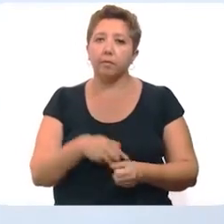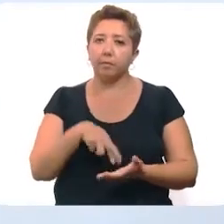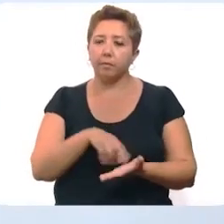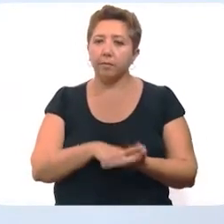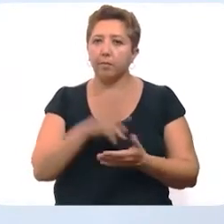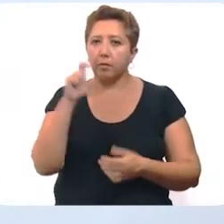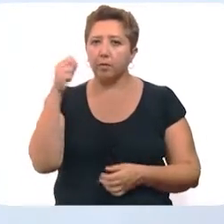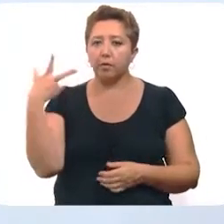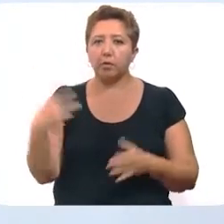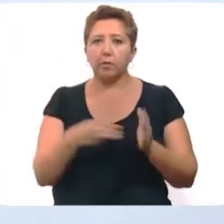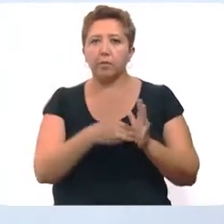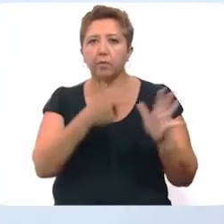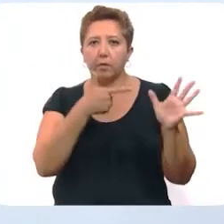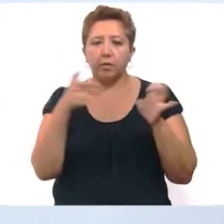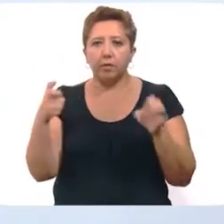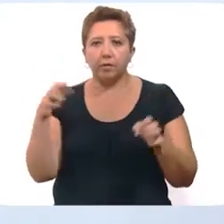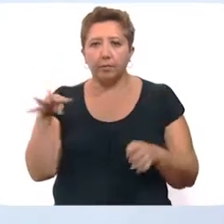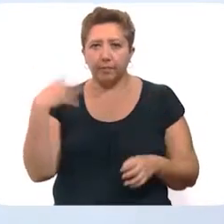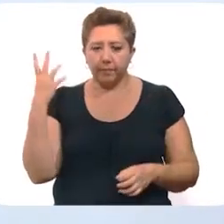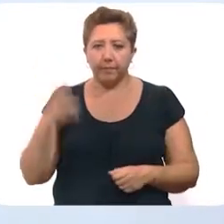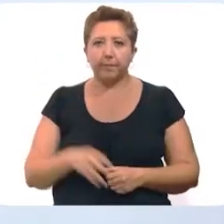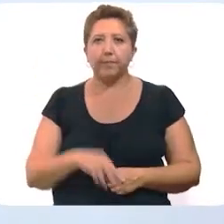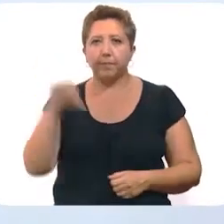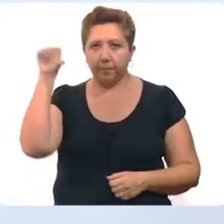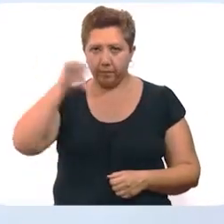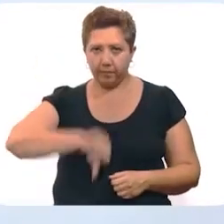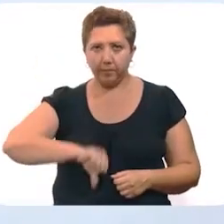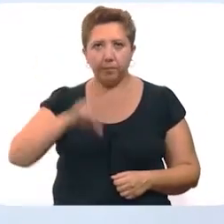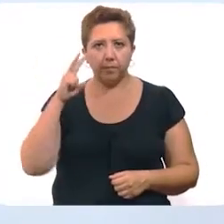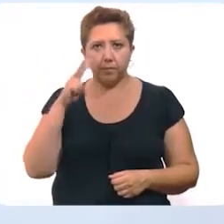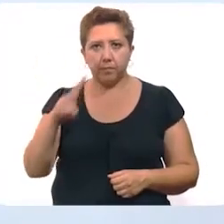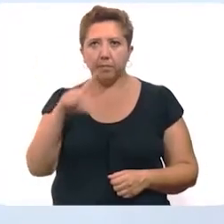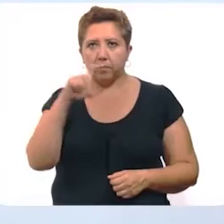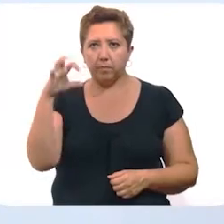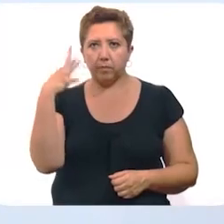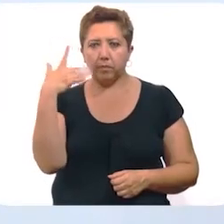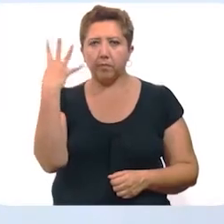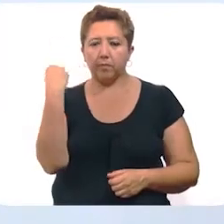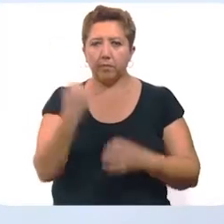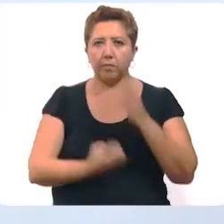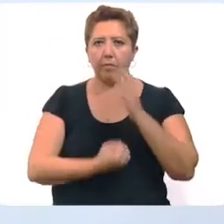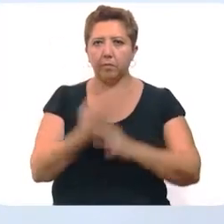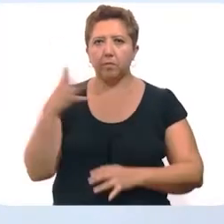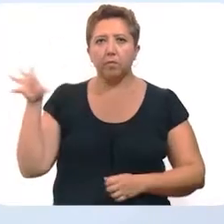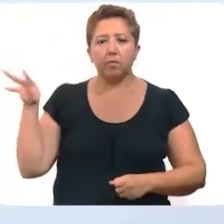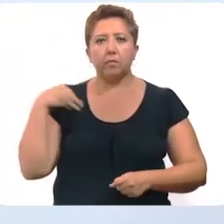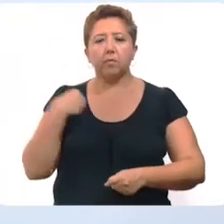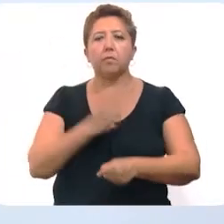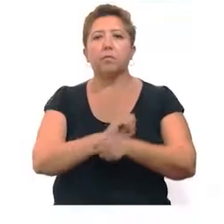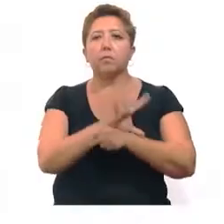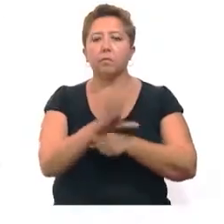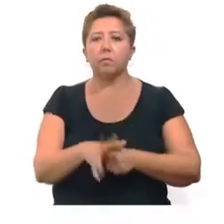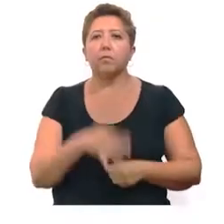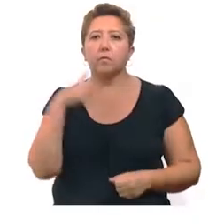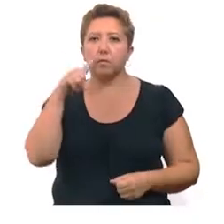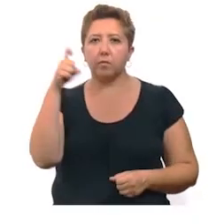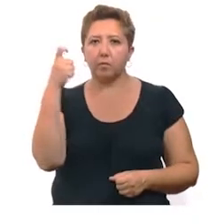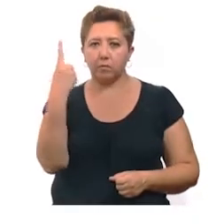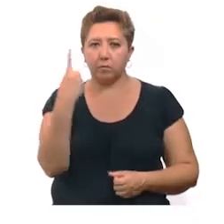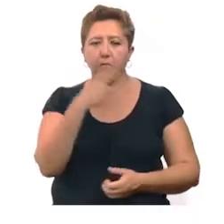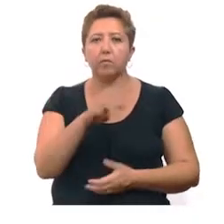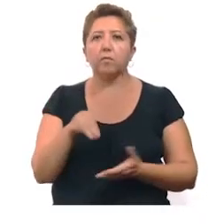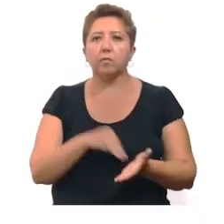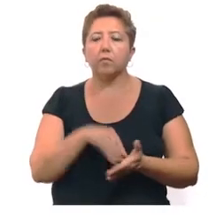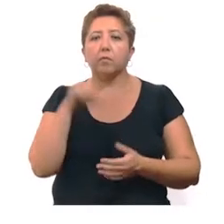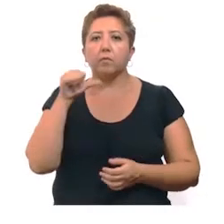que son 28.714. Hoy se detectaron 159 nuevos contagios de coronavirus, 101 en